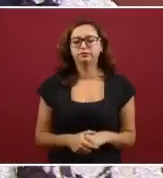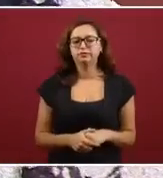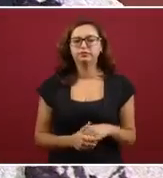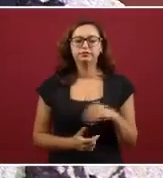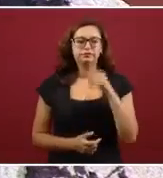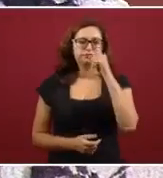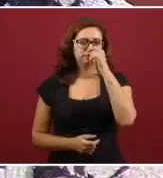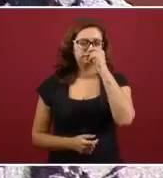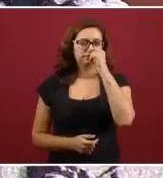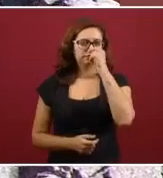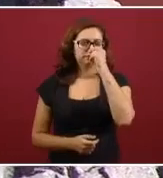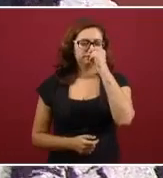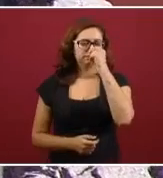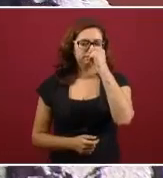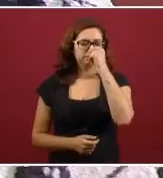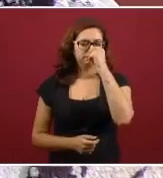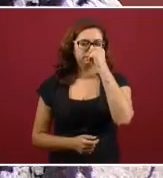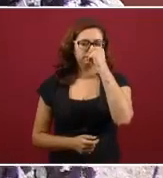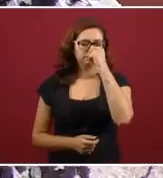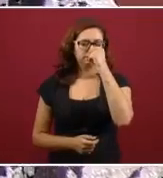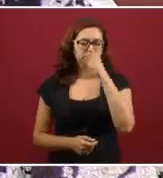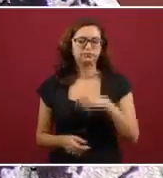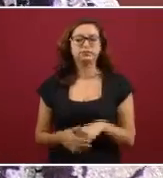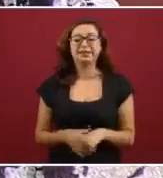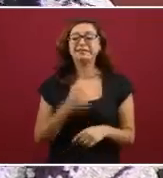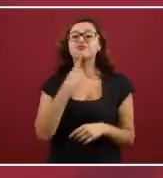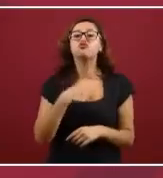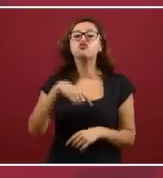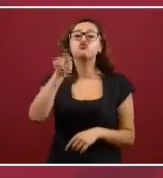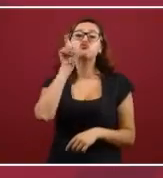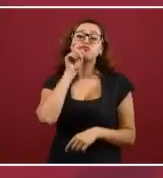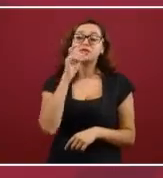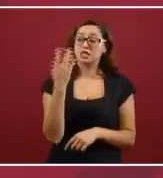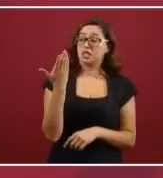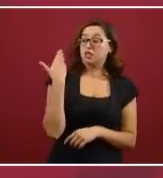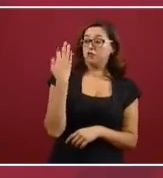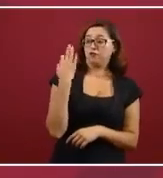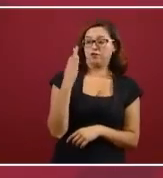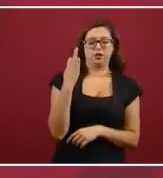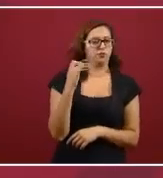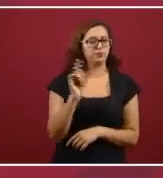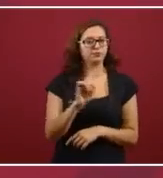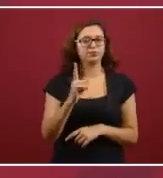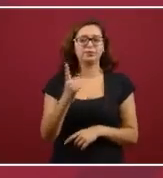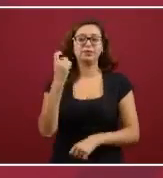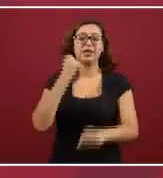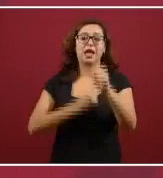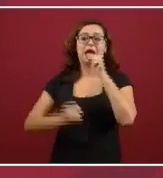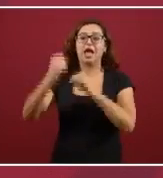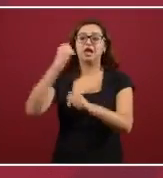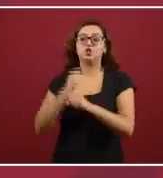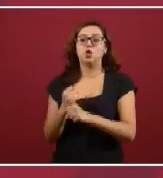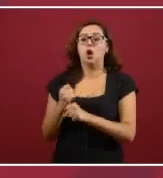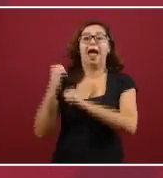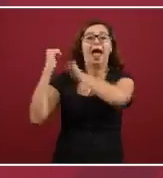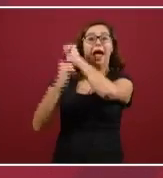nos tenemos que remontar, no a febrero de este año, nos tenemos que remontar a abril de